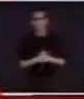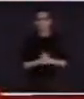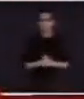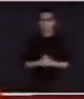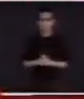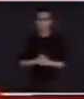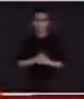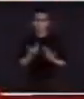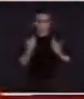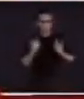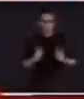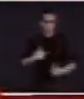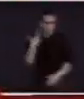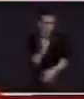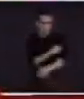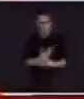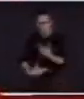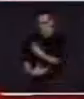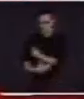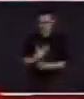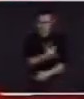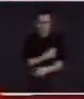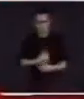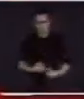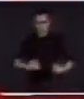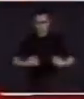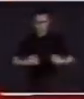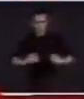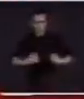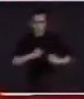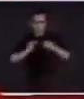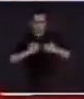Mi cuerpo era más controlado que un chupe de Goya.